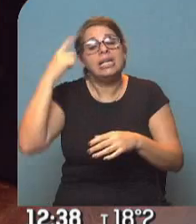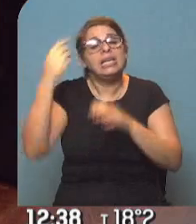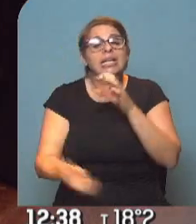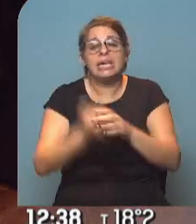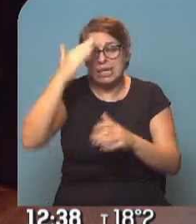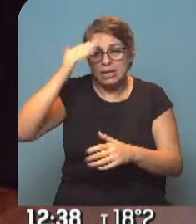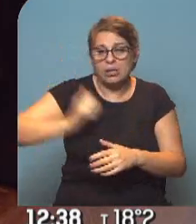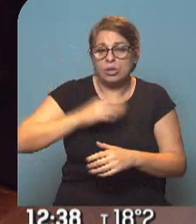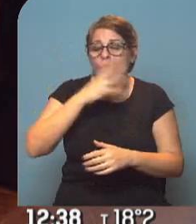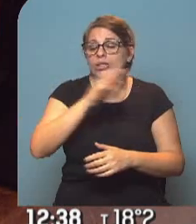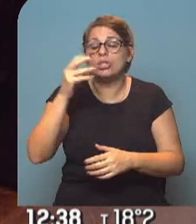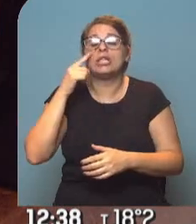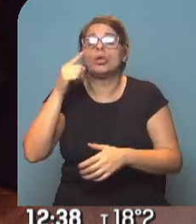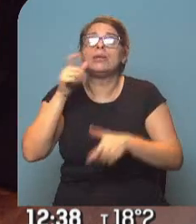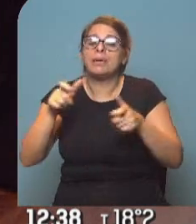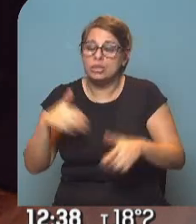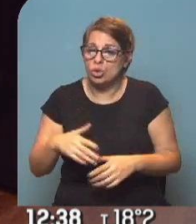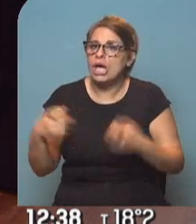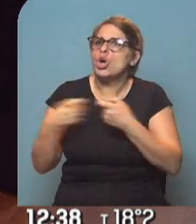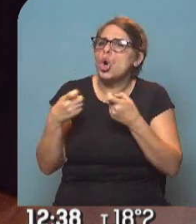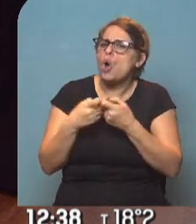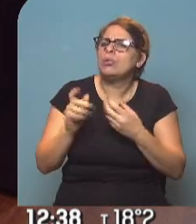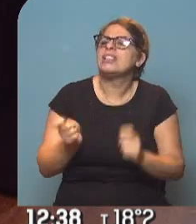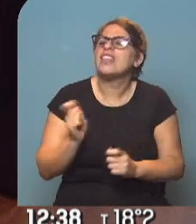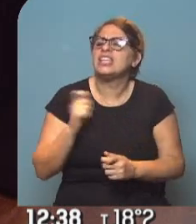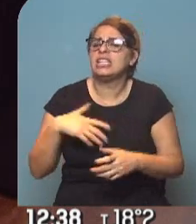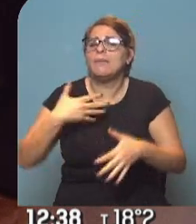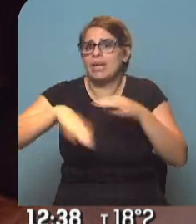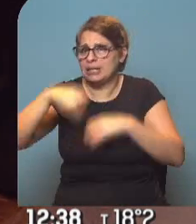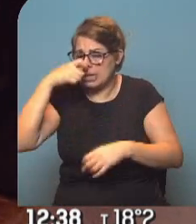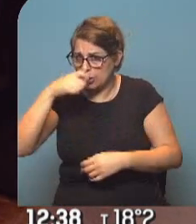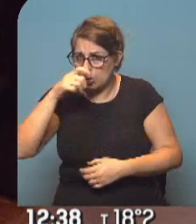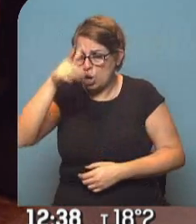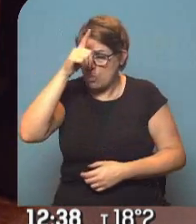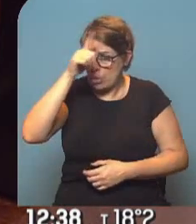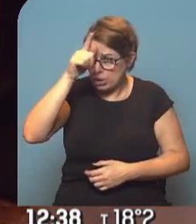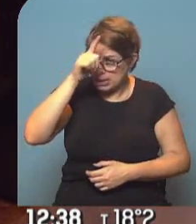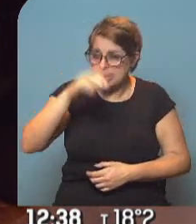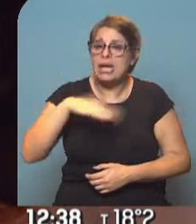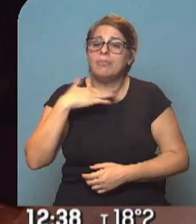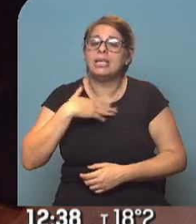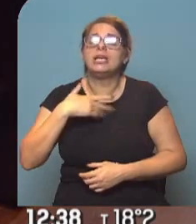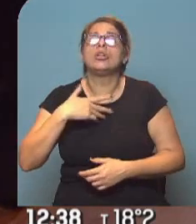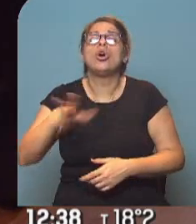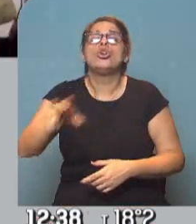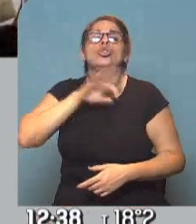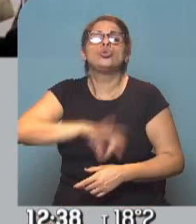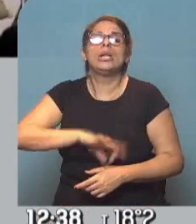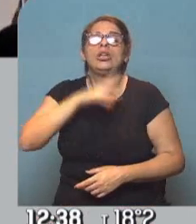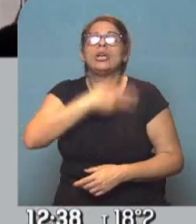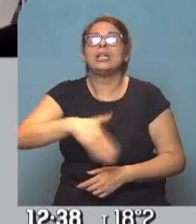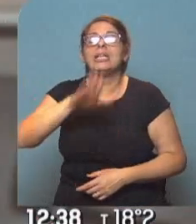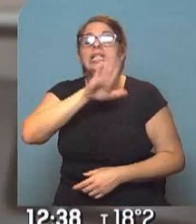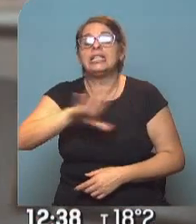miembros, cómplices del narcotráfico. Un agente de policía en México gana $550 por mes. Esto te da una